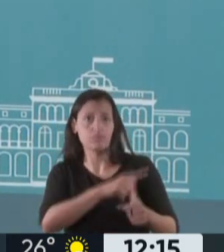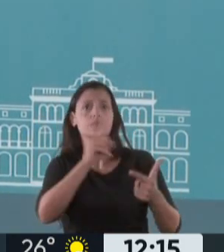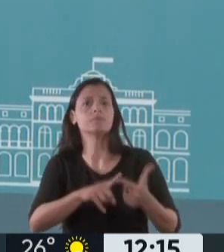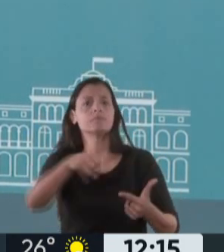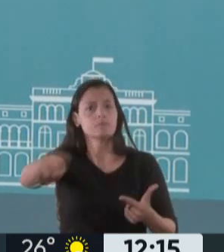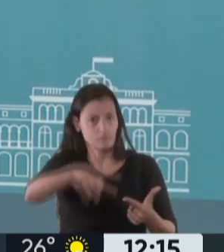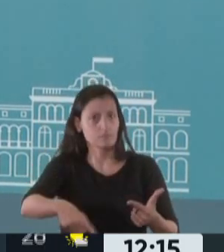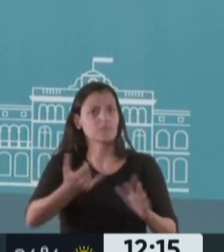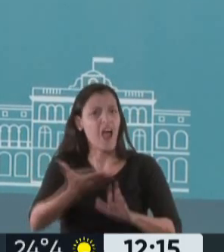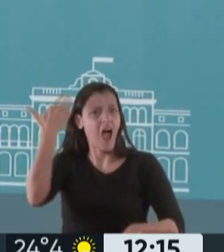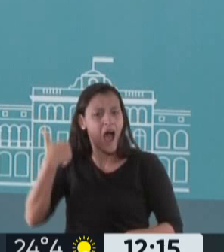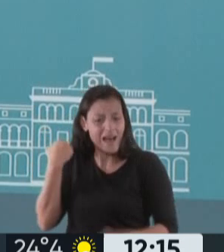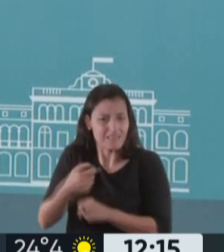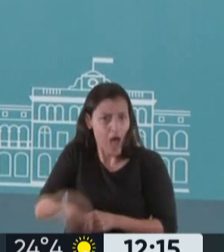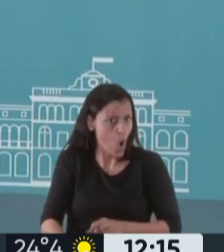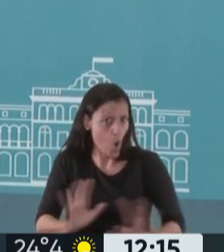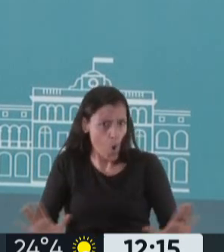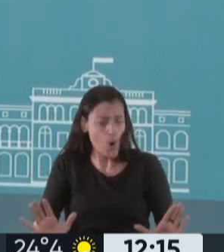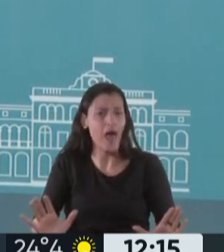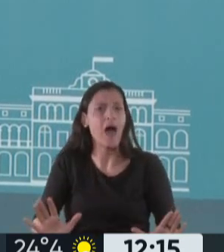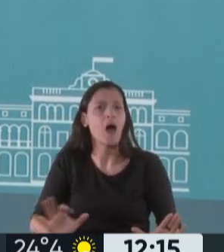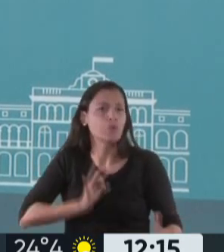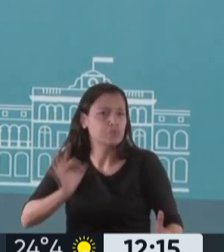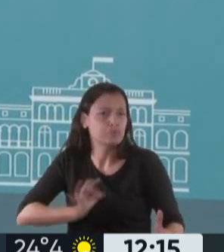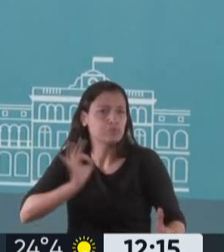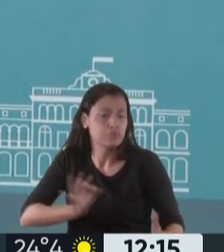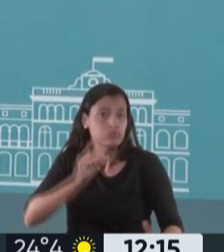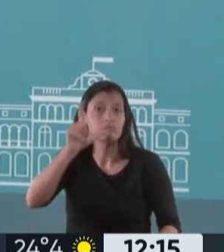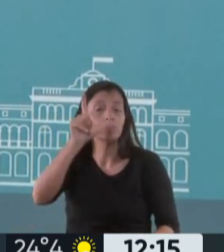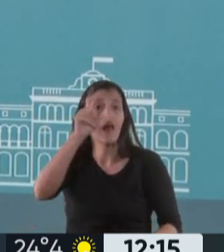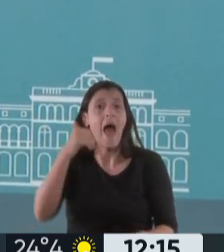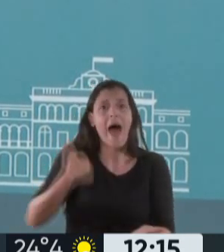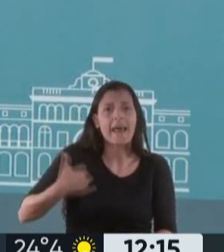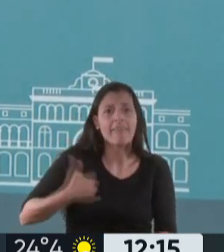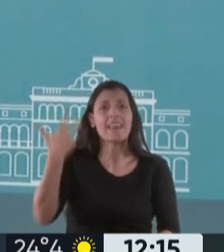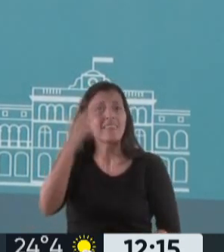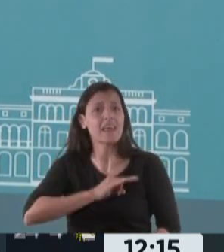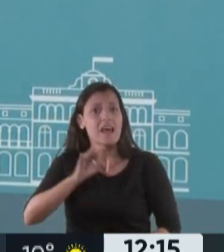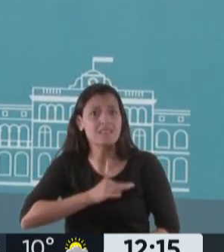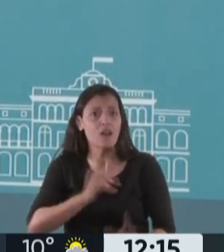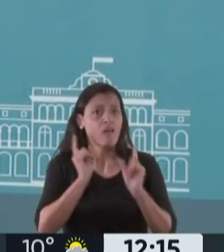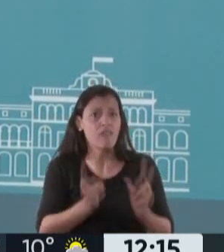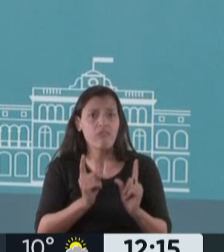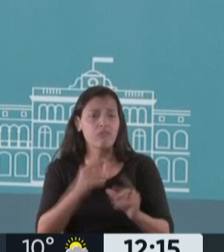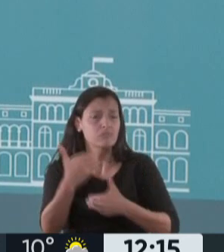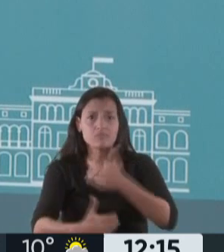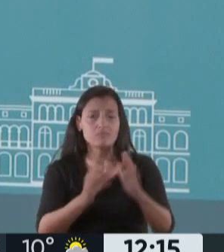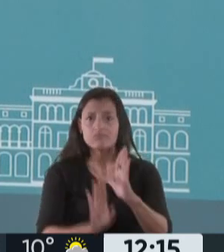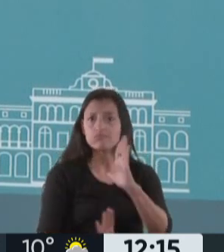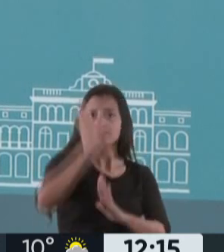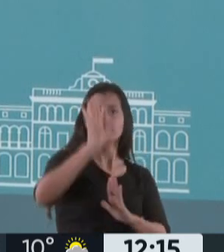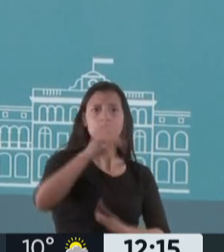algo que no veíamos hace mucho tiempo, décadas. El país lleva 3 años consecutivos de crecimiento. Vemos de qué